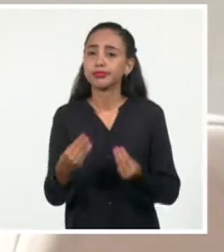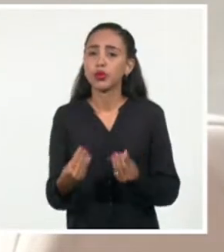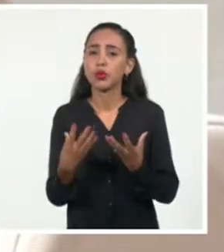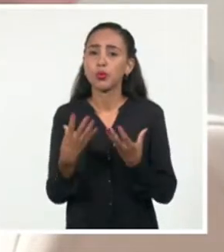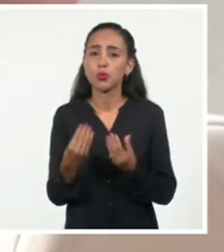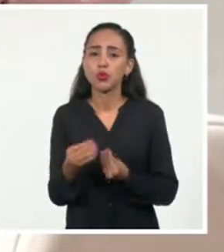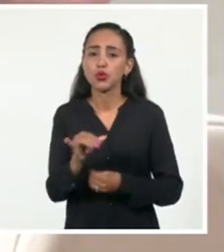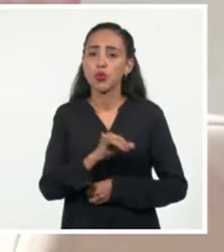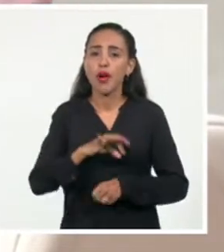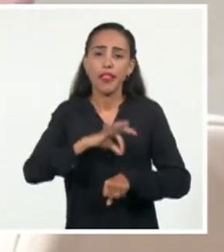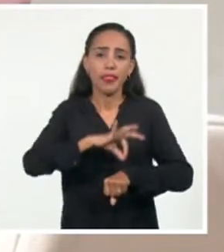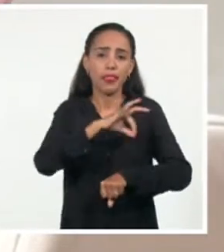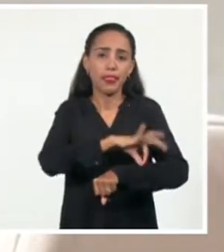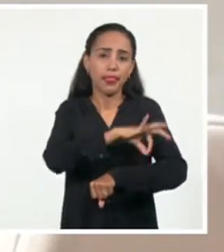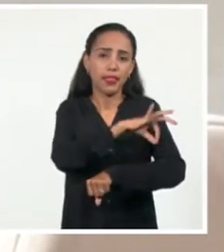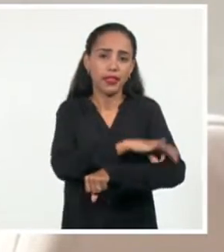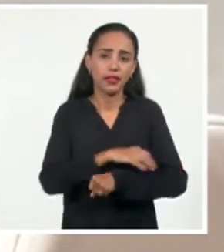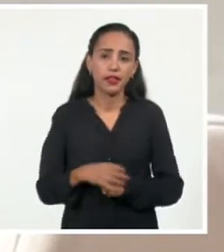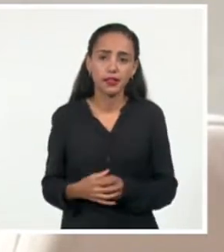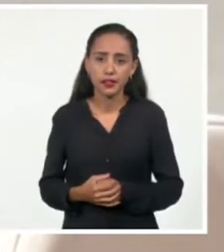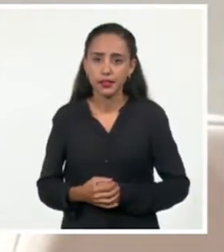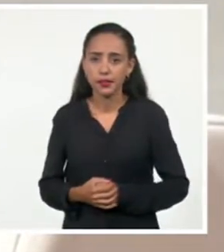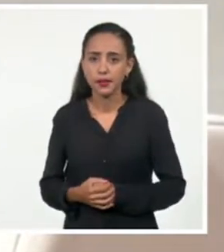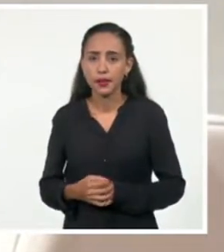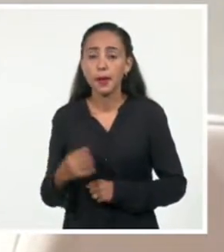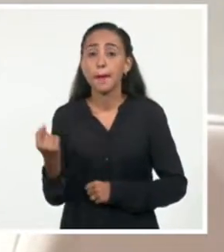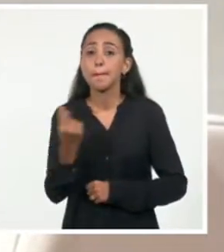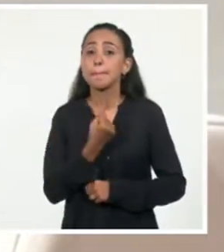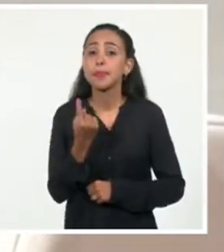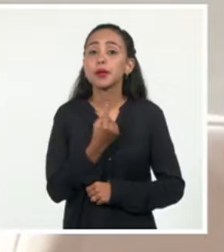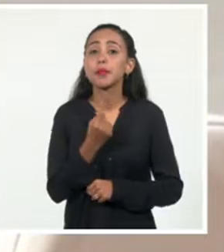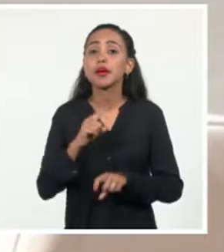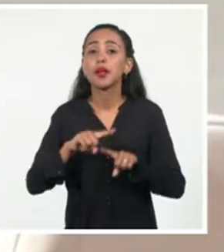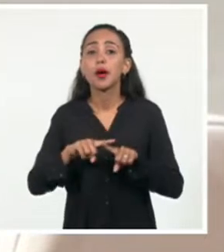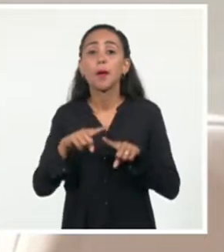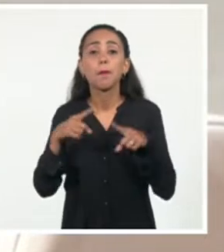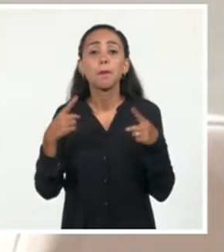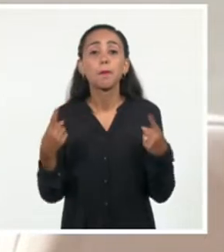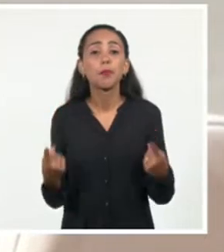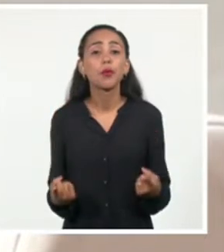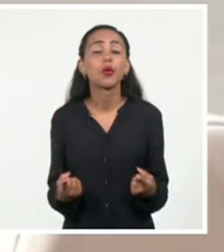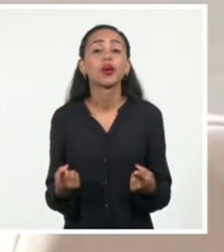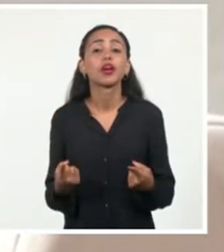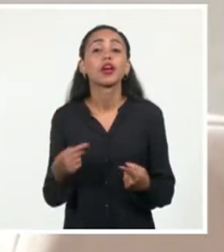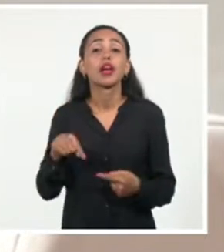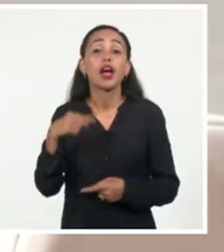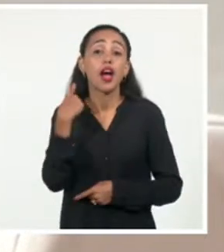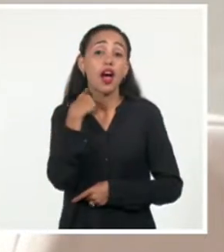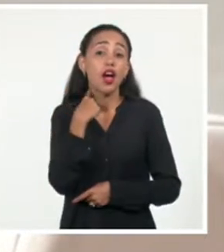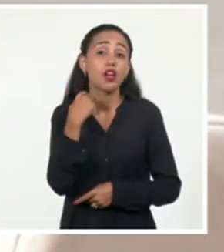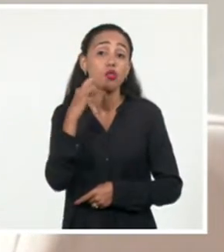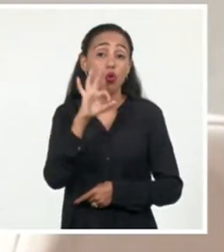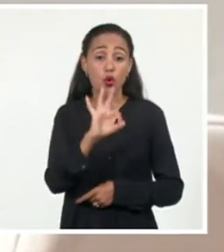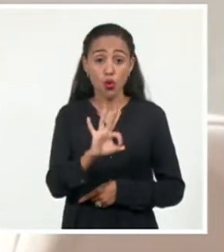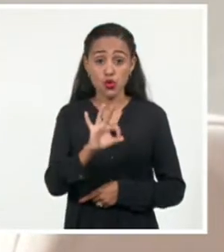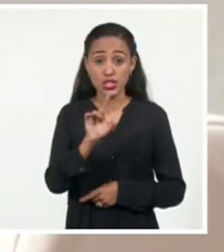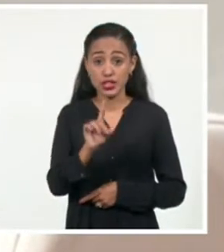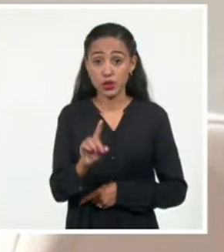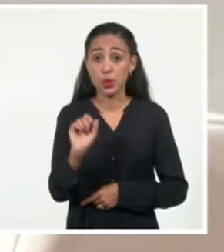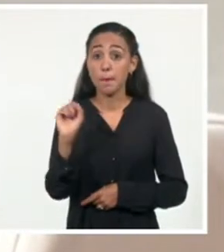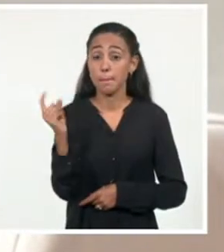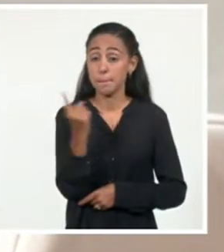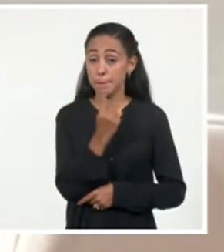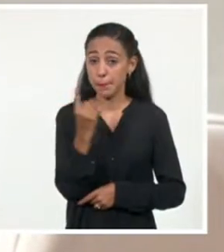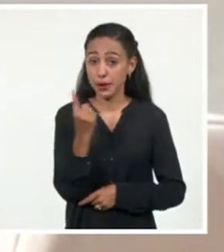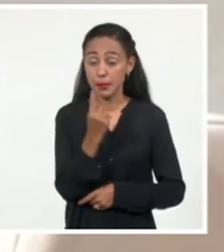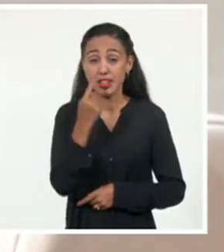no podía dejar de decirlo ahí. Primero porque en el año 81, que es la primera vez que se